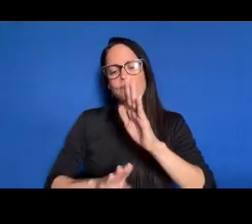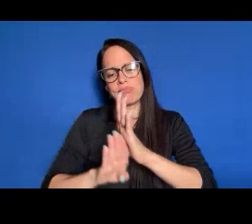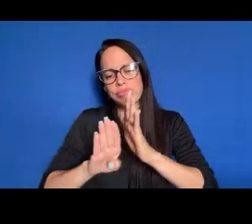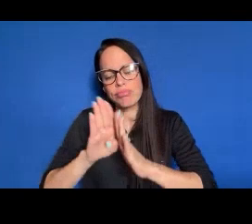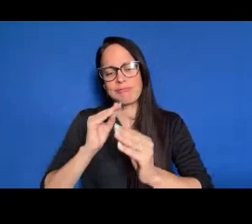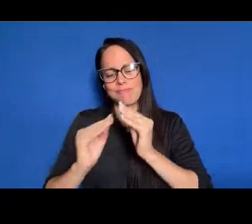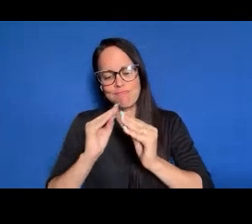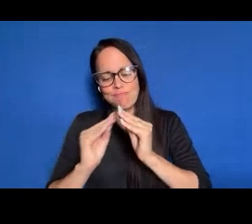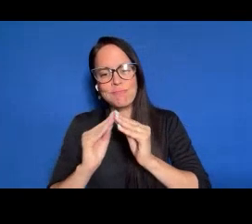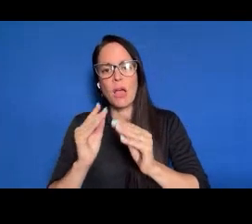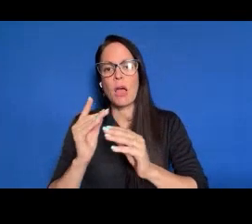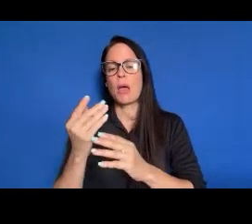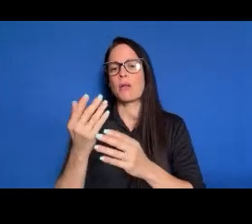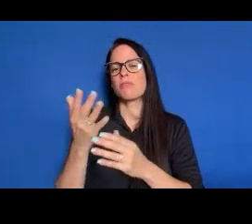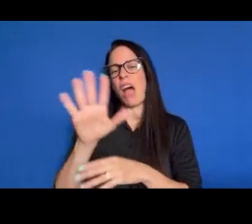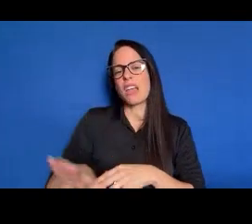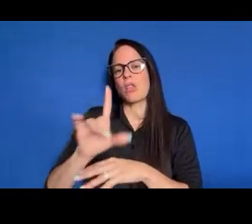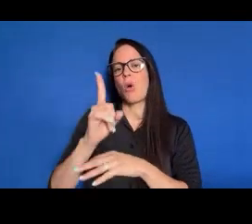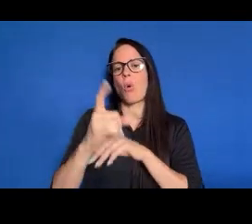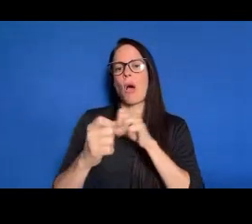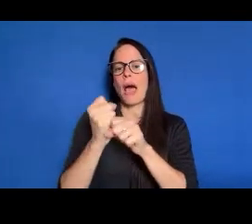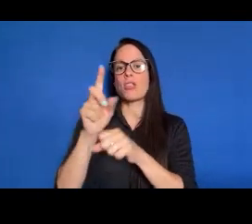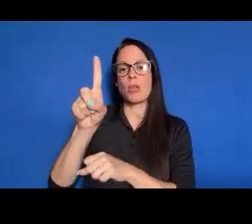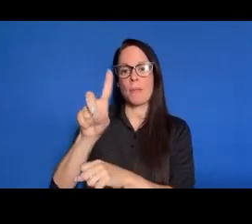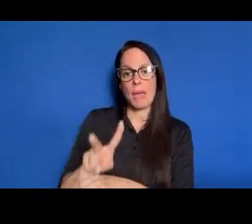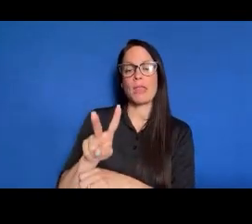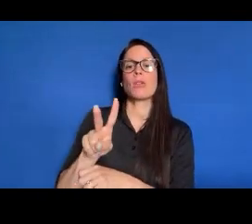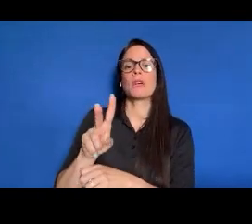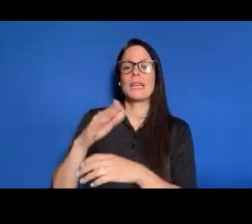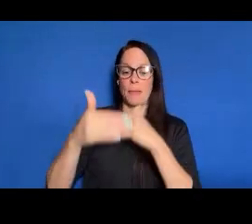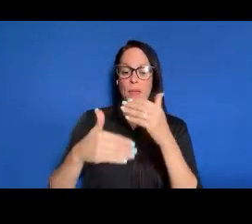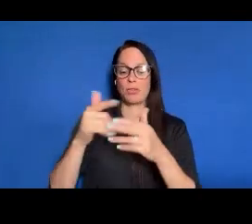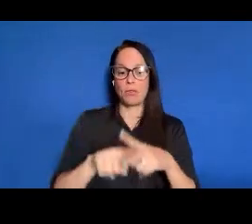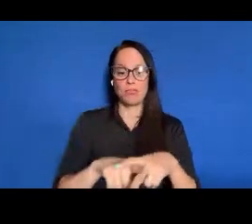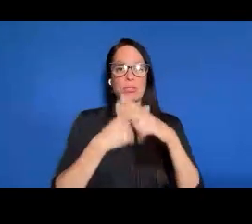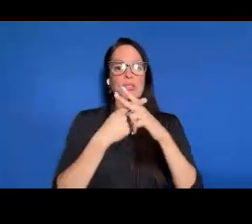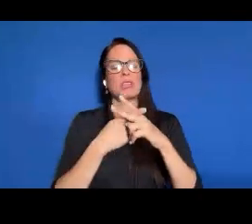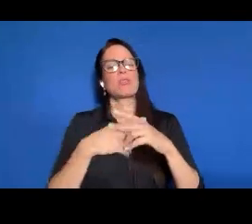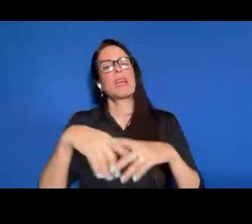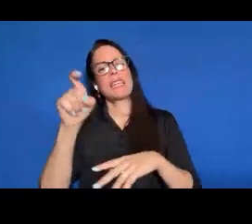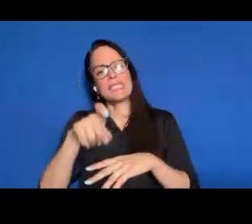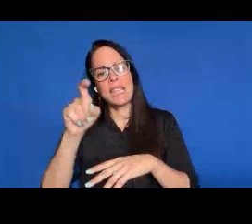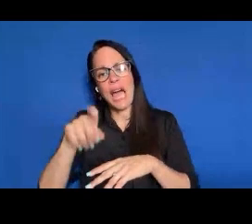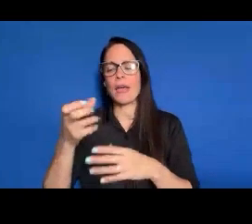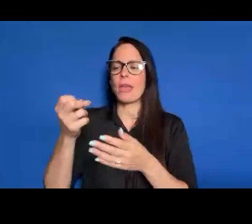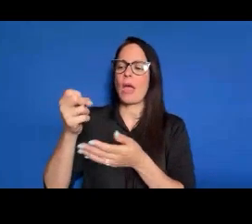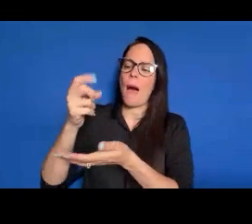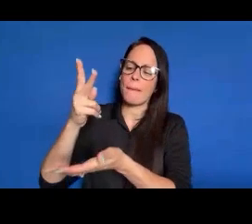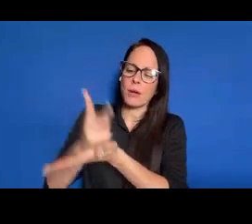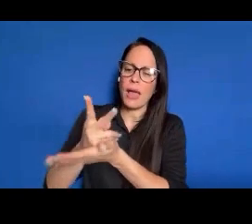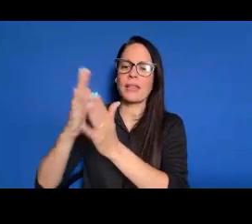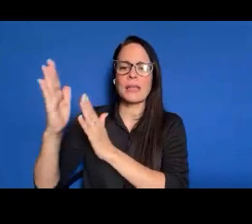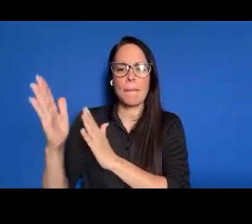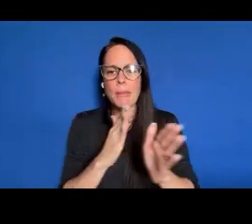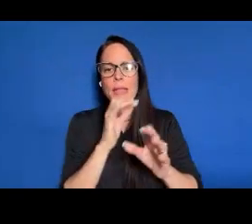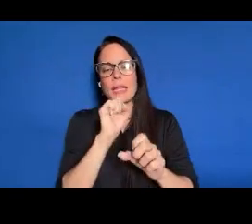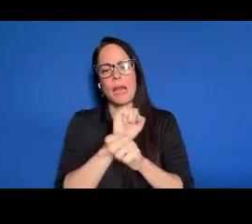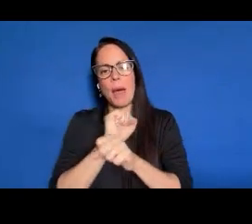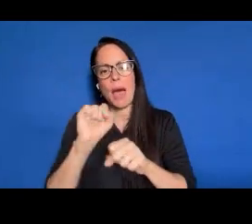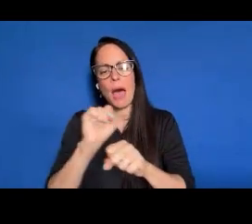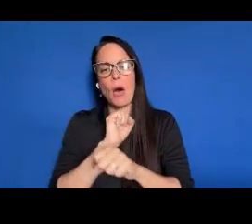medio, desde esos esfuerzos iniciales de estudios de necesidades, aprobaciones de planes de trabajo y la notificación